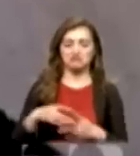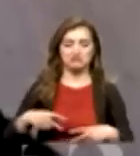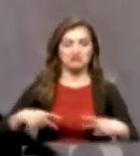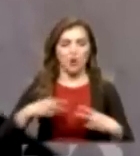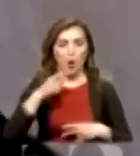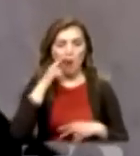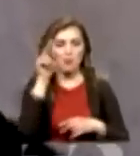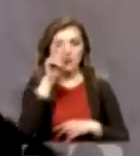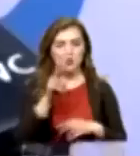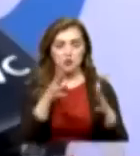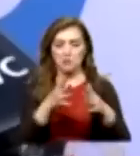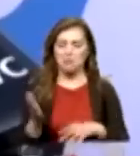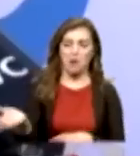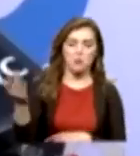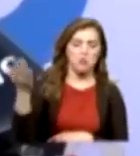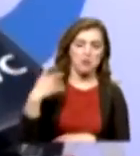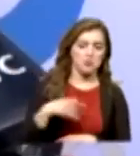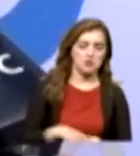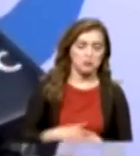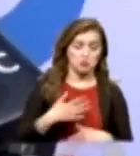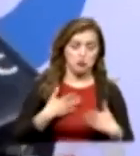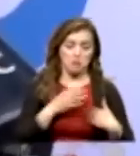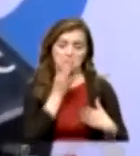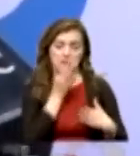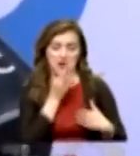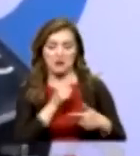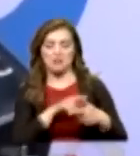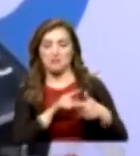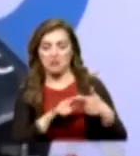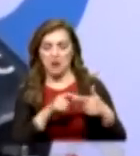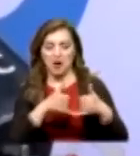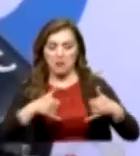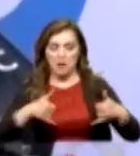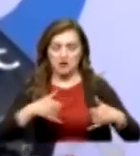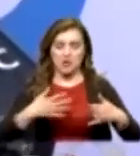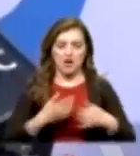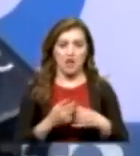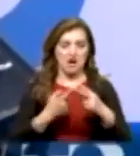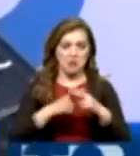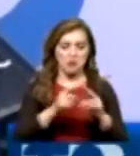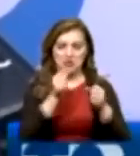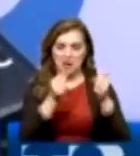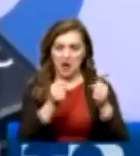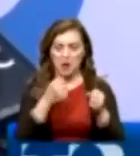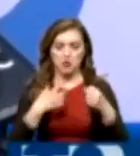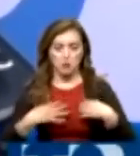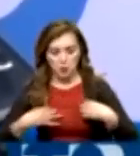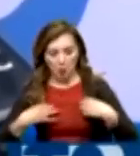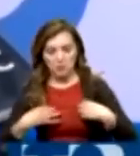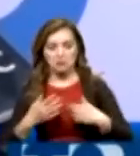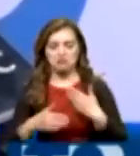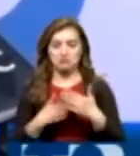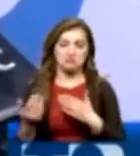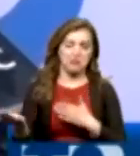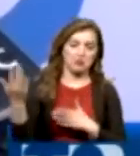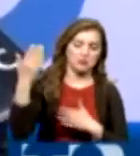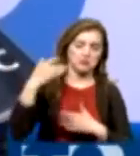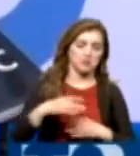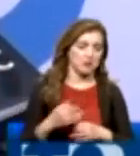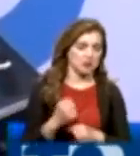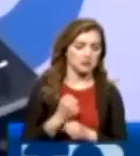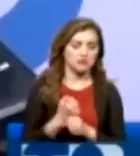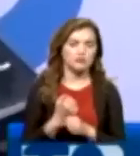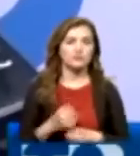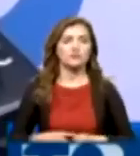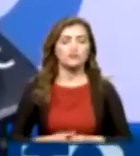lo llevó con engaños le había dicho que él tenía finca tenía almacén de respuesto de ropa le ha dicho un pocon de cosas que